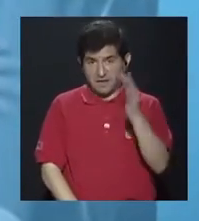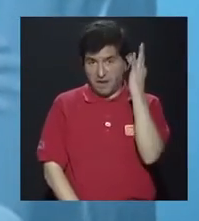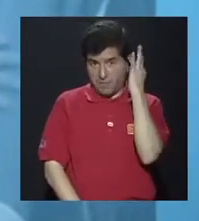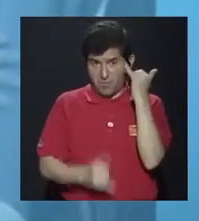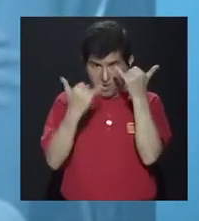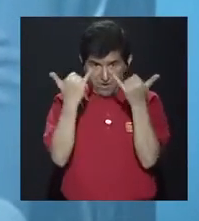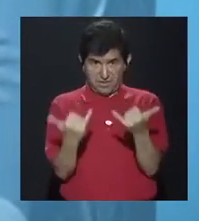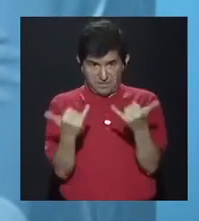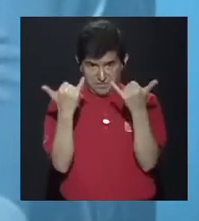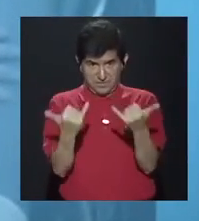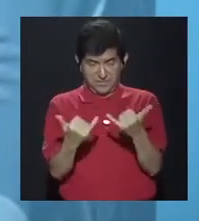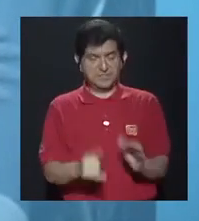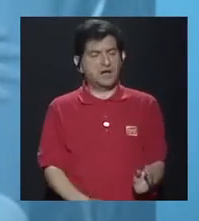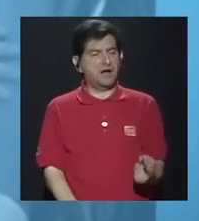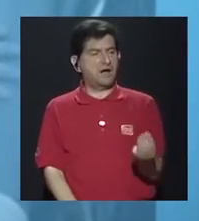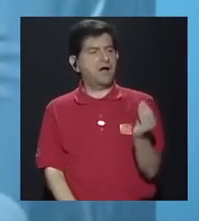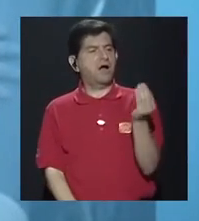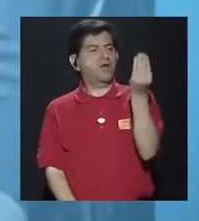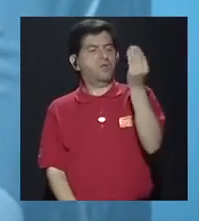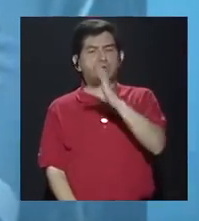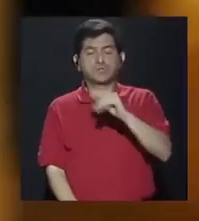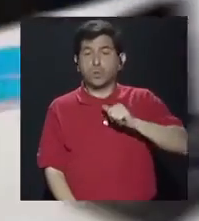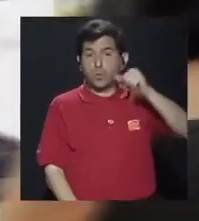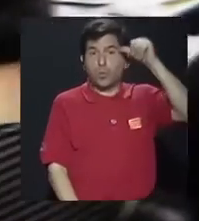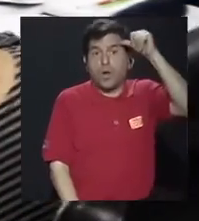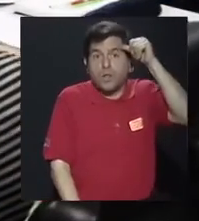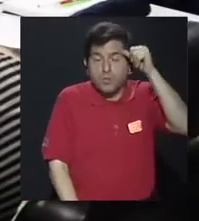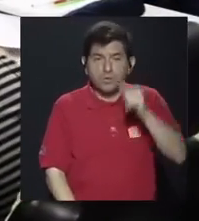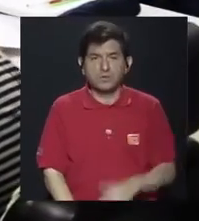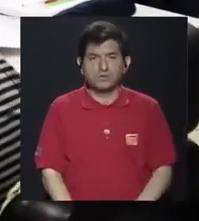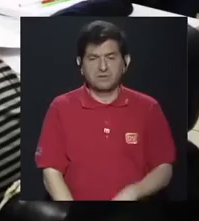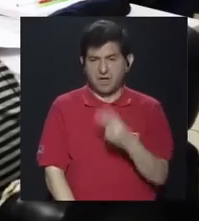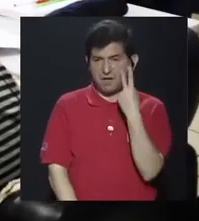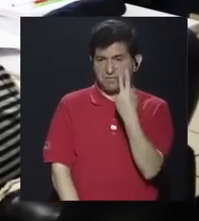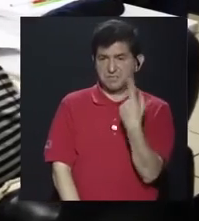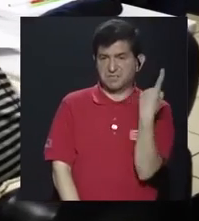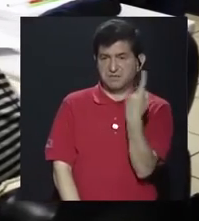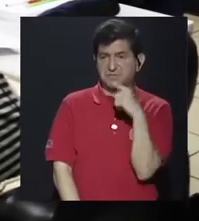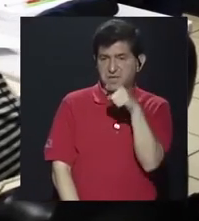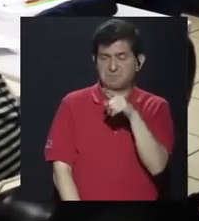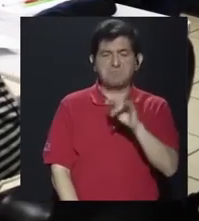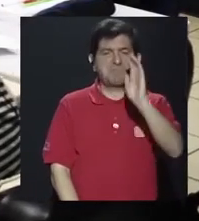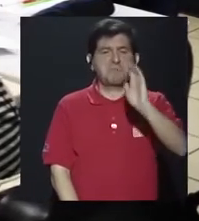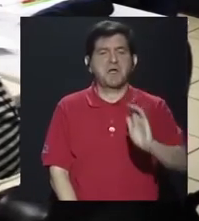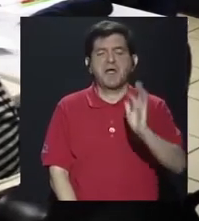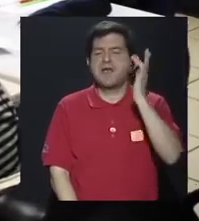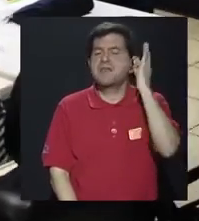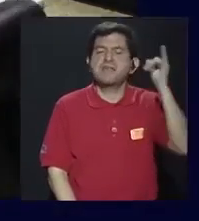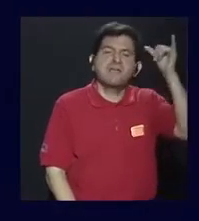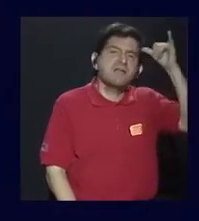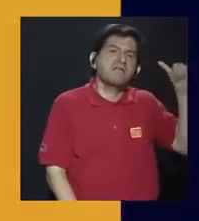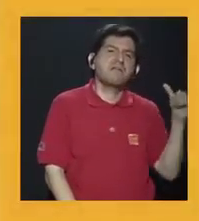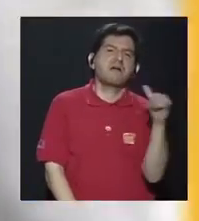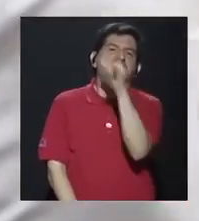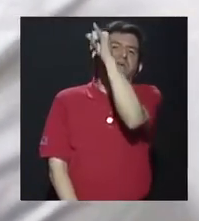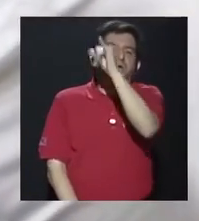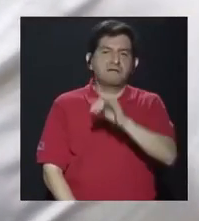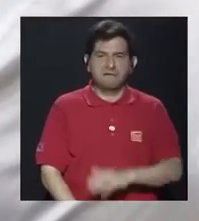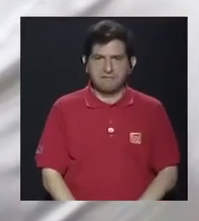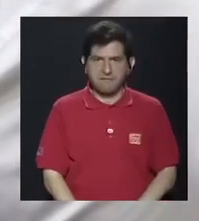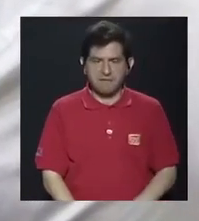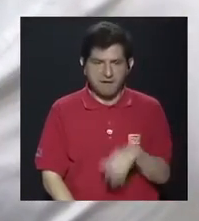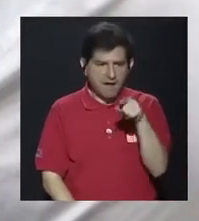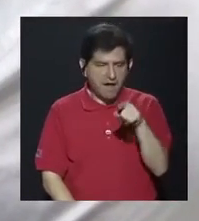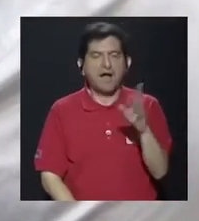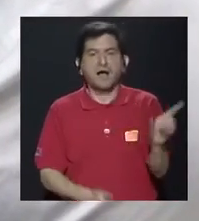cuando estamos adolescentes o adultas, se nos ve siempre como niñas eternas, ¿verdad? Entonces ahí se